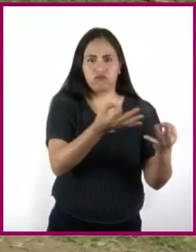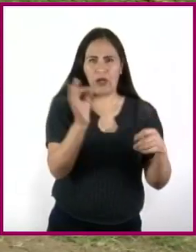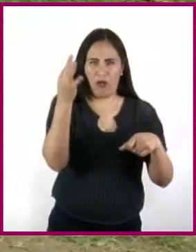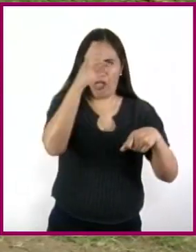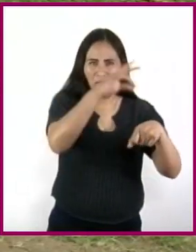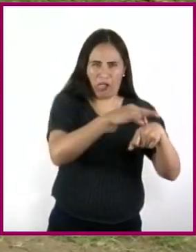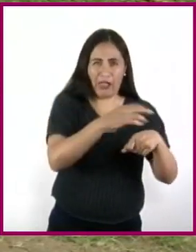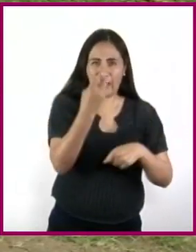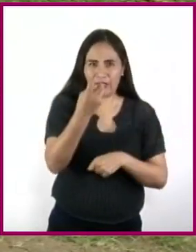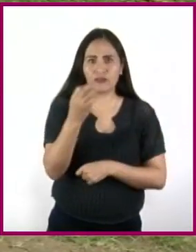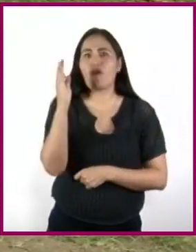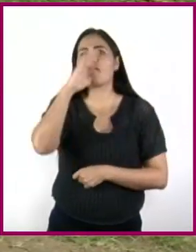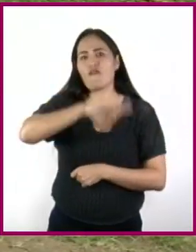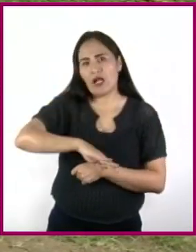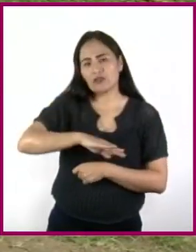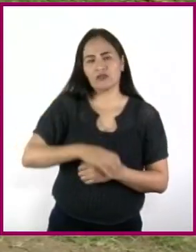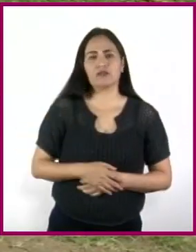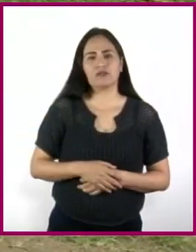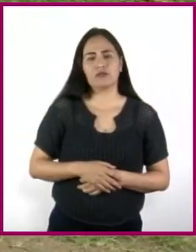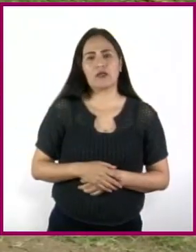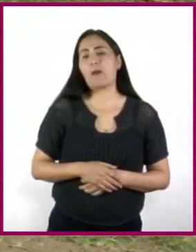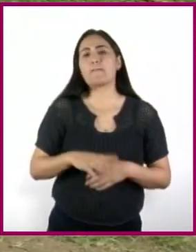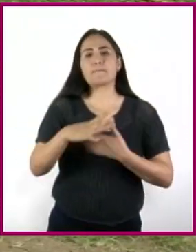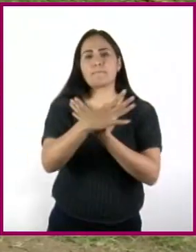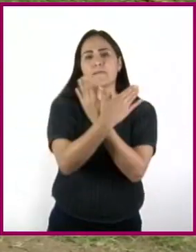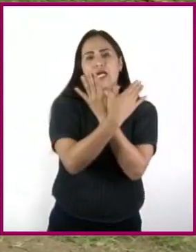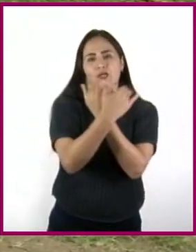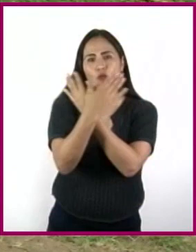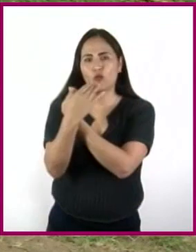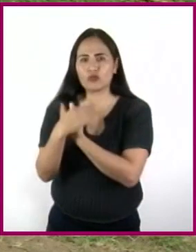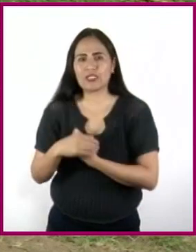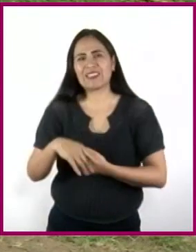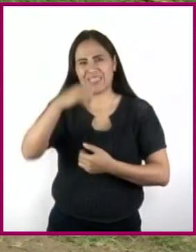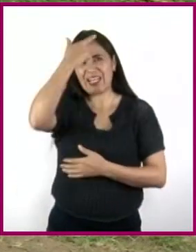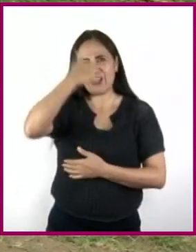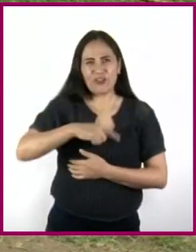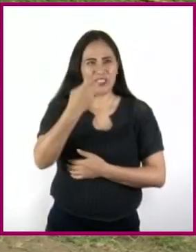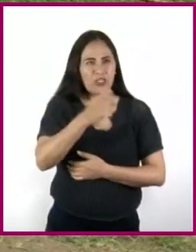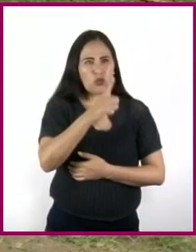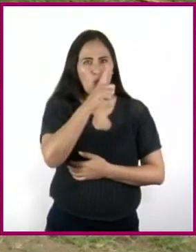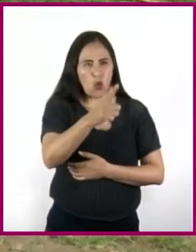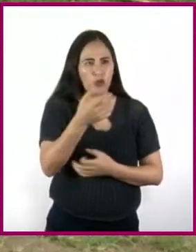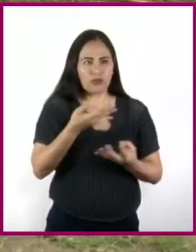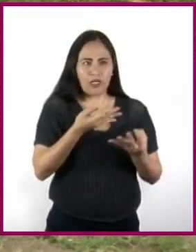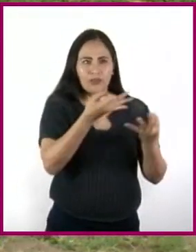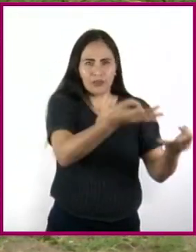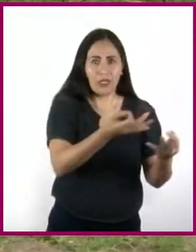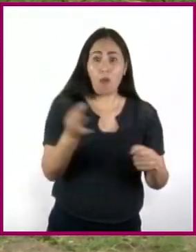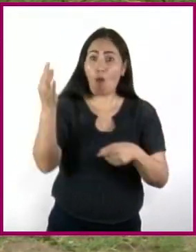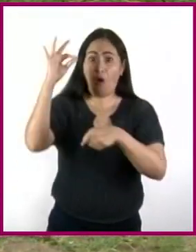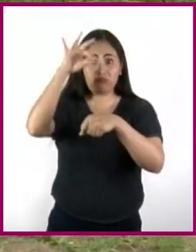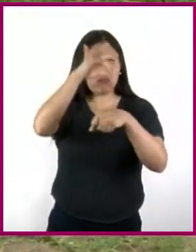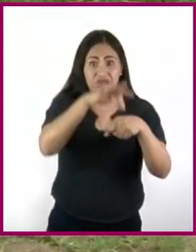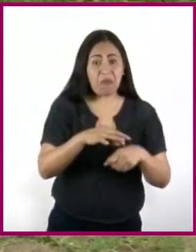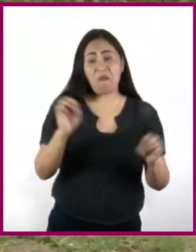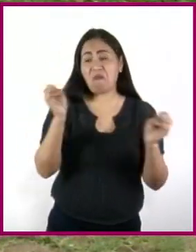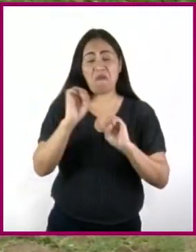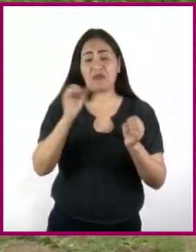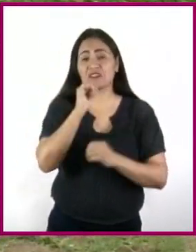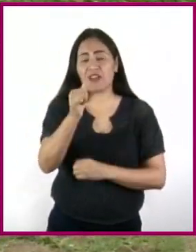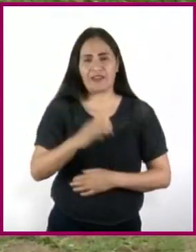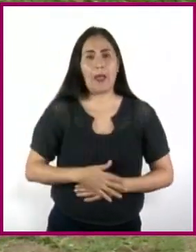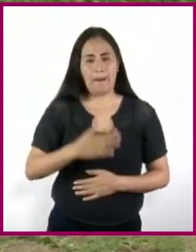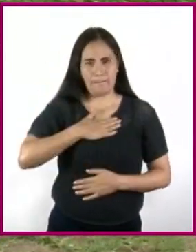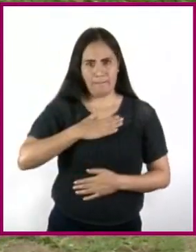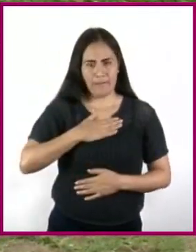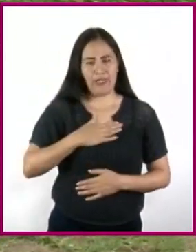Eso es falso. Algunos insectos, como las mariposas nocturnas, son atraídas por la luz, pero los mosquitos no. Me toca.